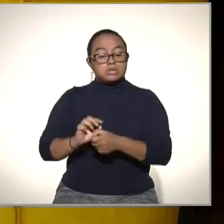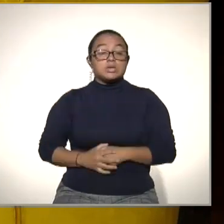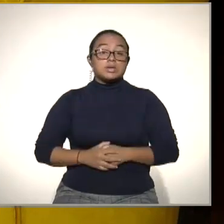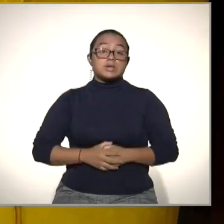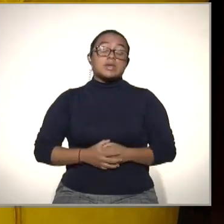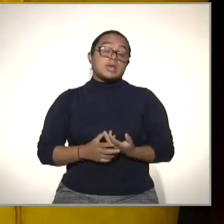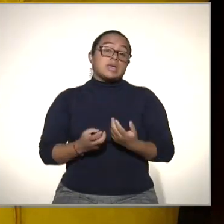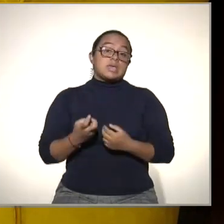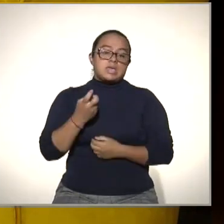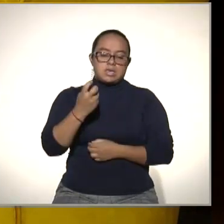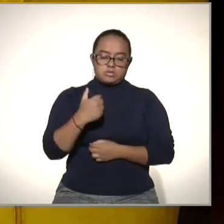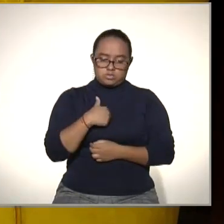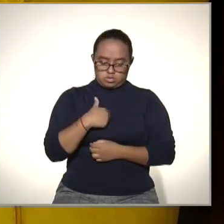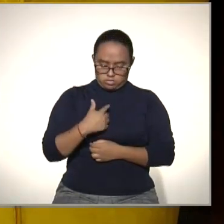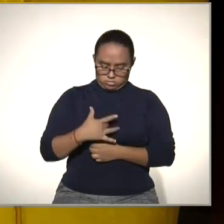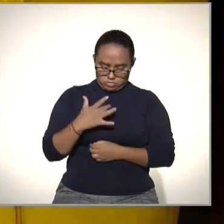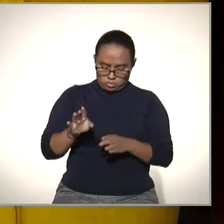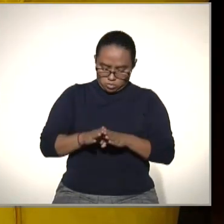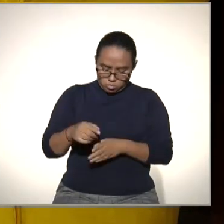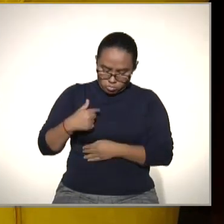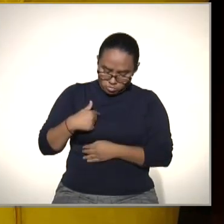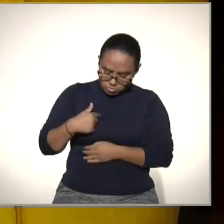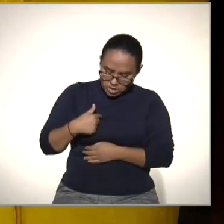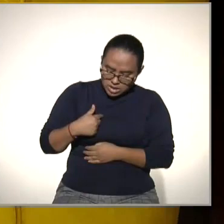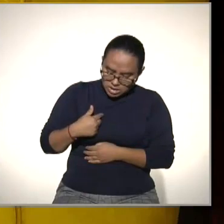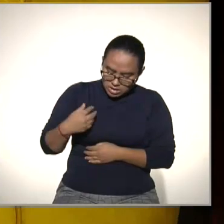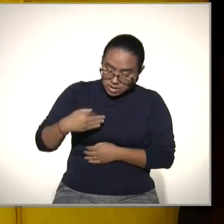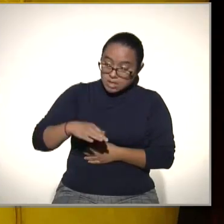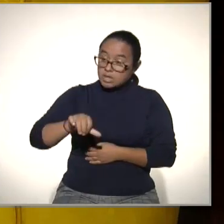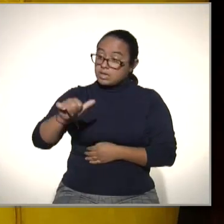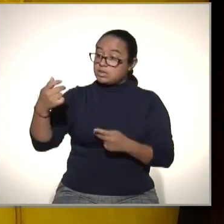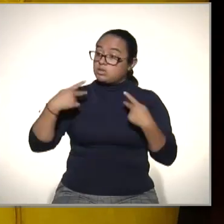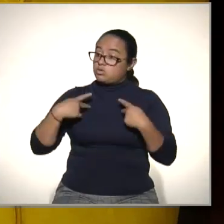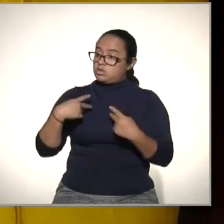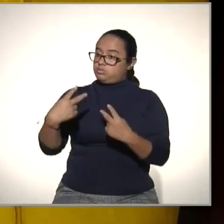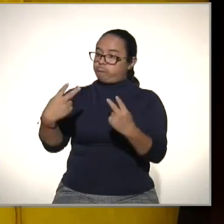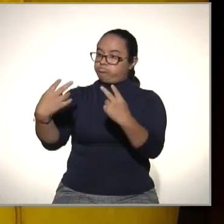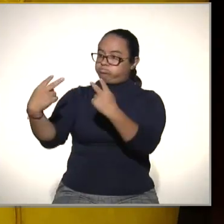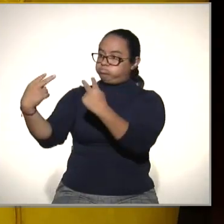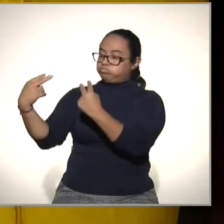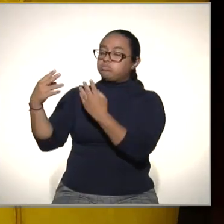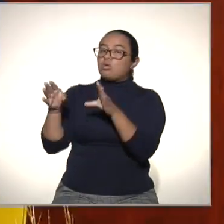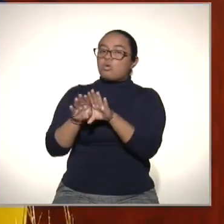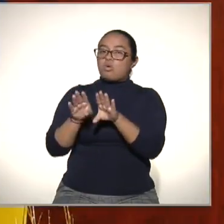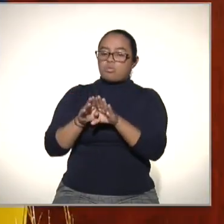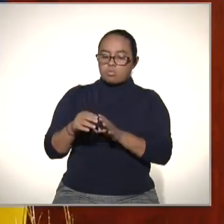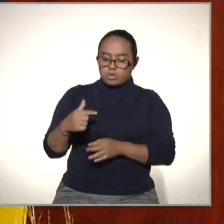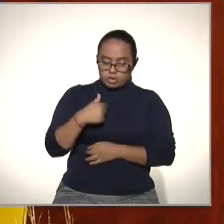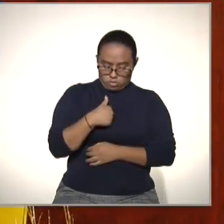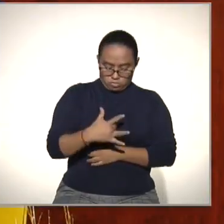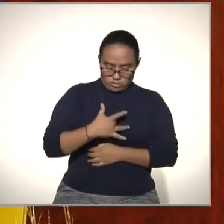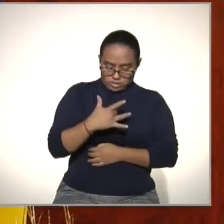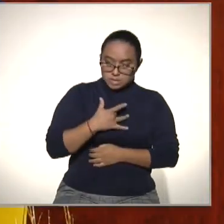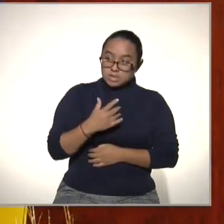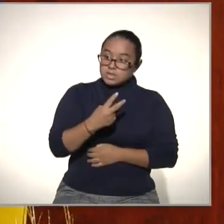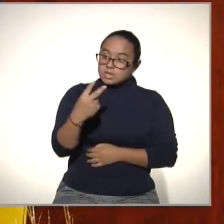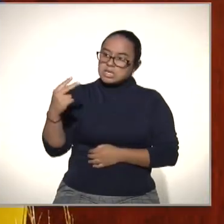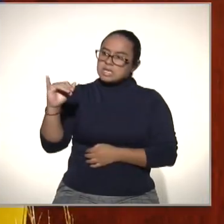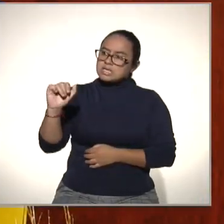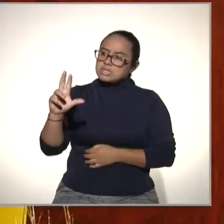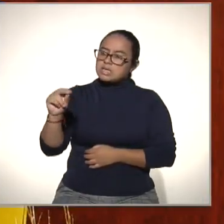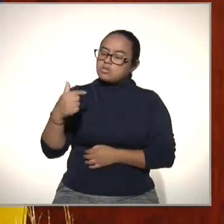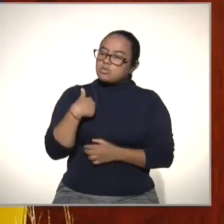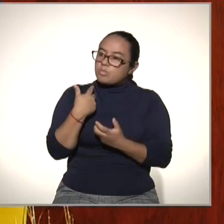suponer cómo me siento reconocida. Existimos por la mirada de las otras personas. Y cómo nos reconocemos, cómo nos sentimos deseadas y